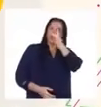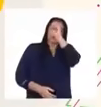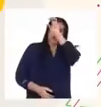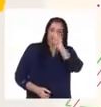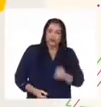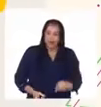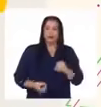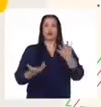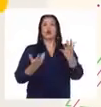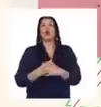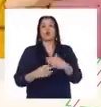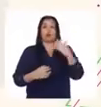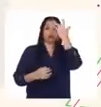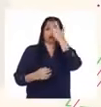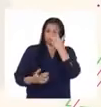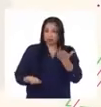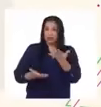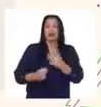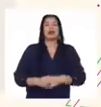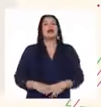como afroperuano,